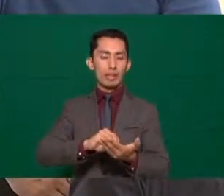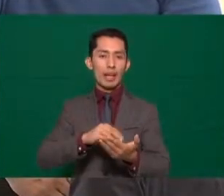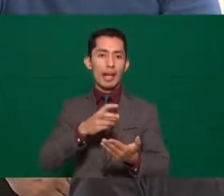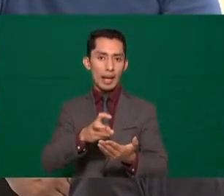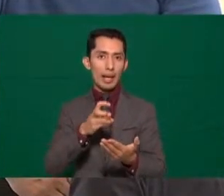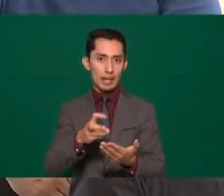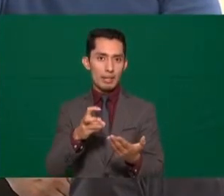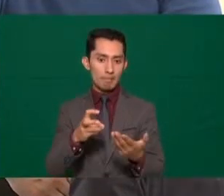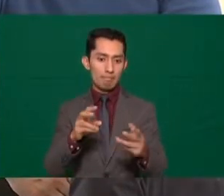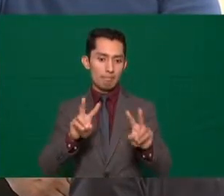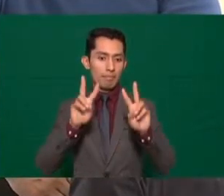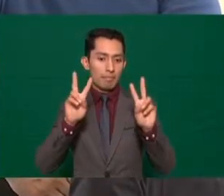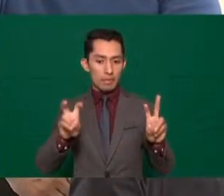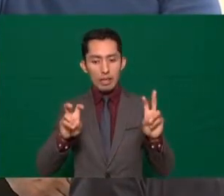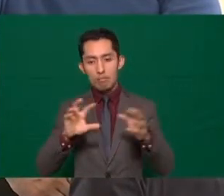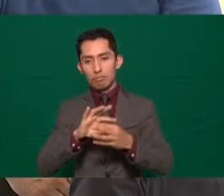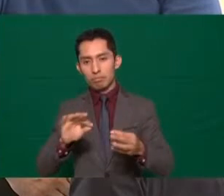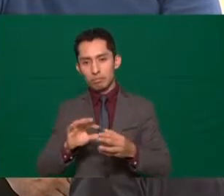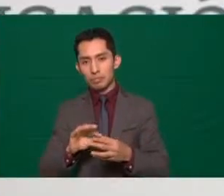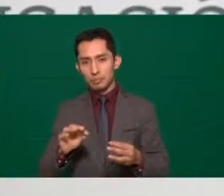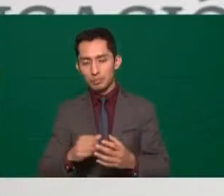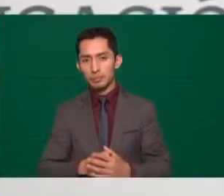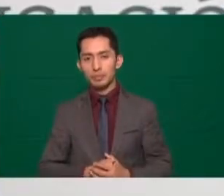sentido de